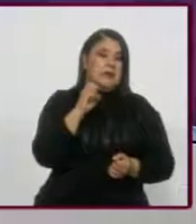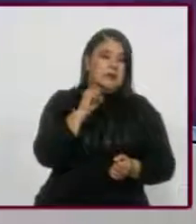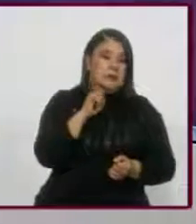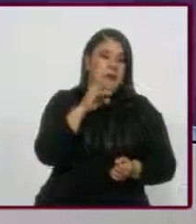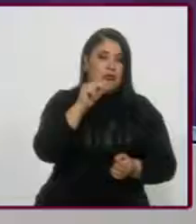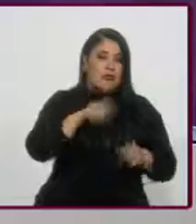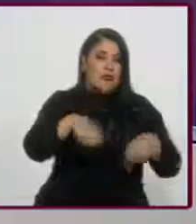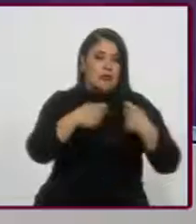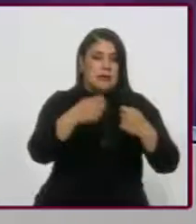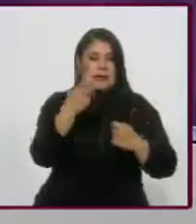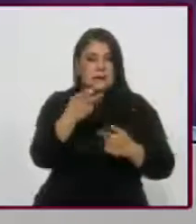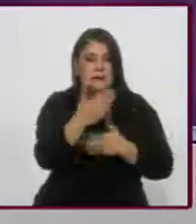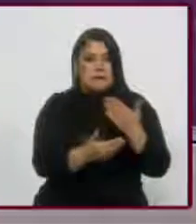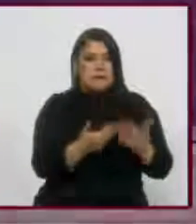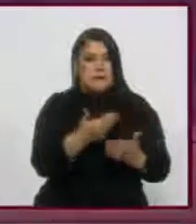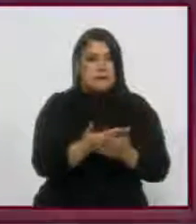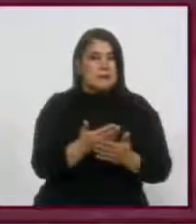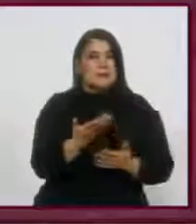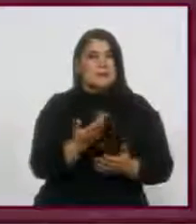ofrecer estas